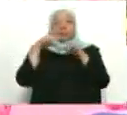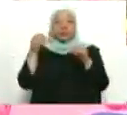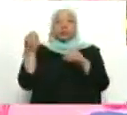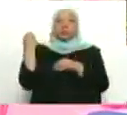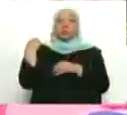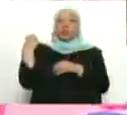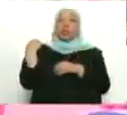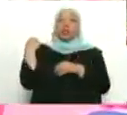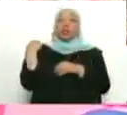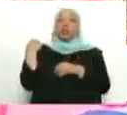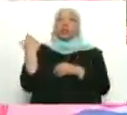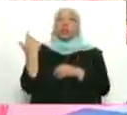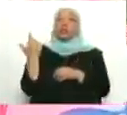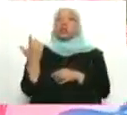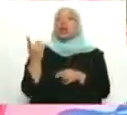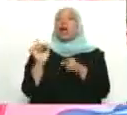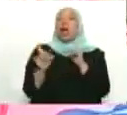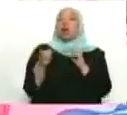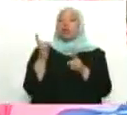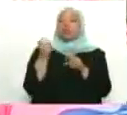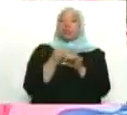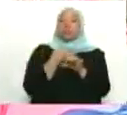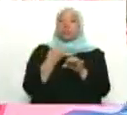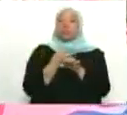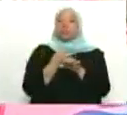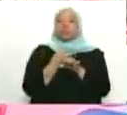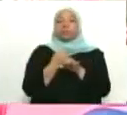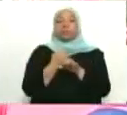esta gente. Y si alguno de ellos viene por aquí,